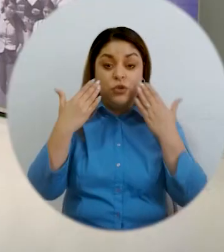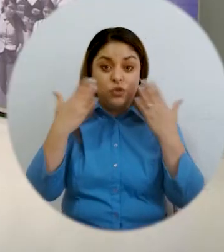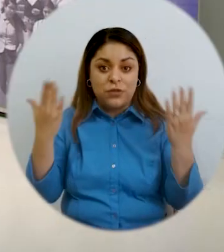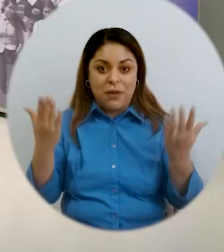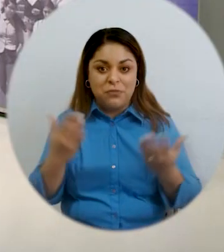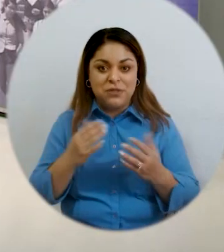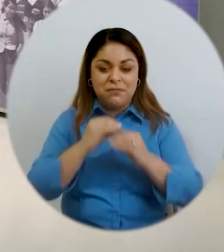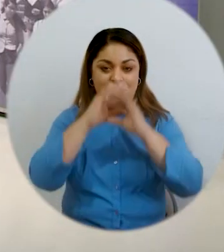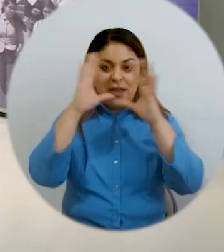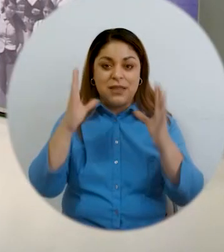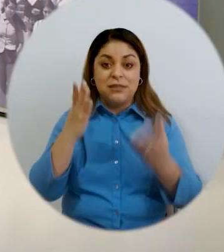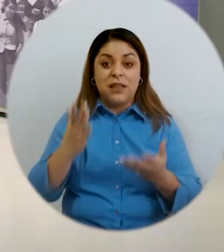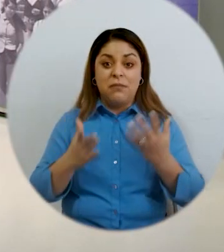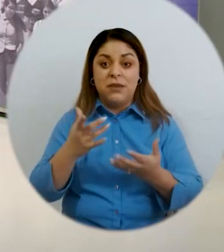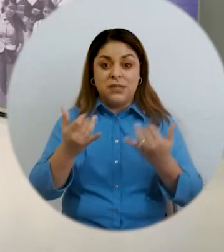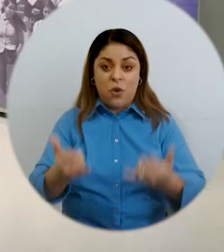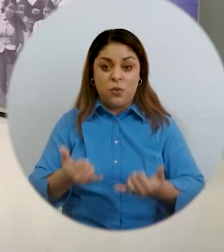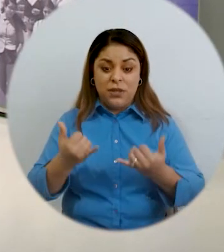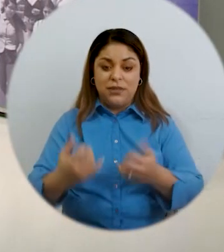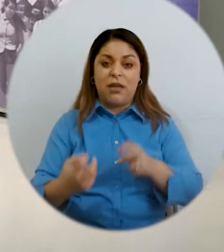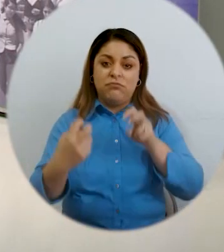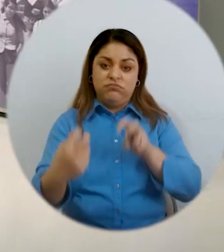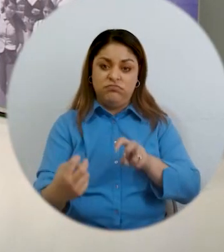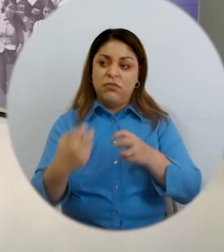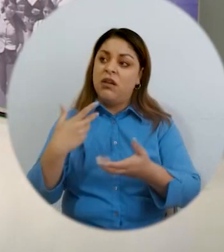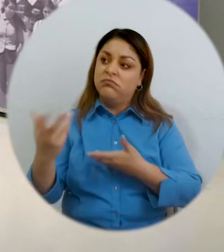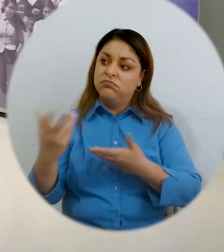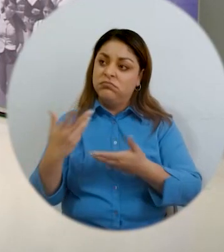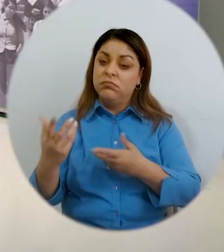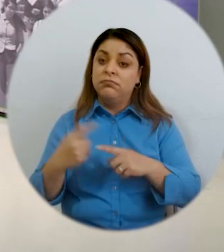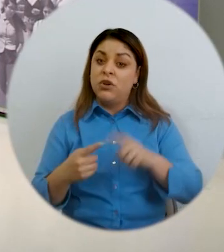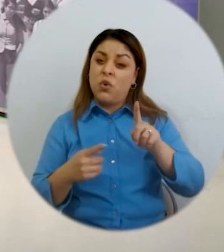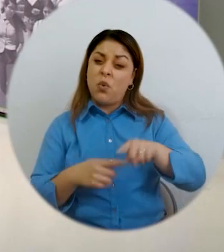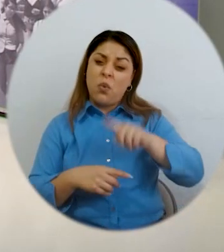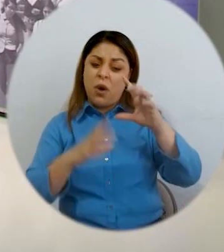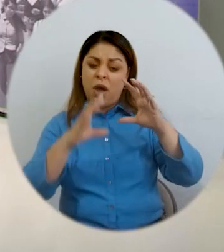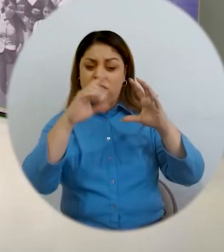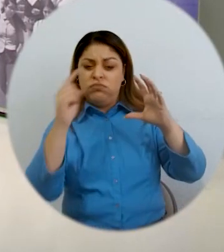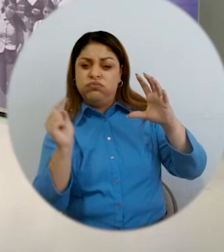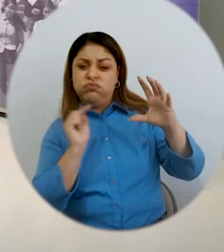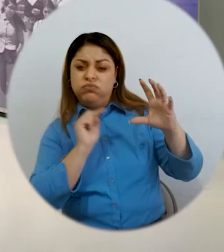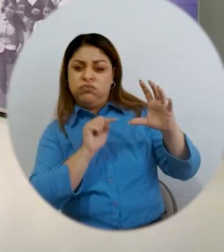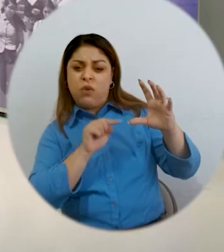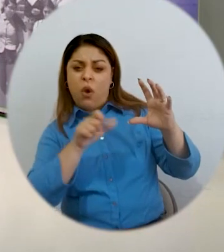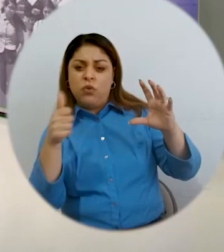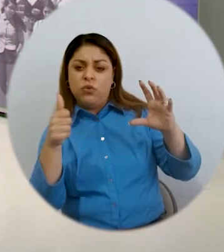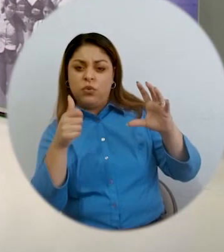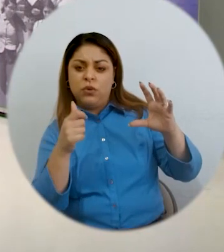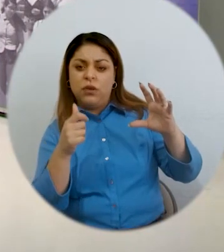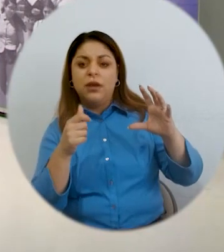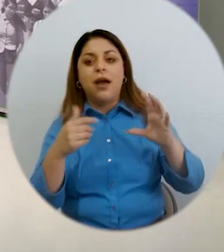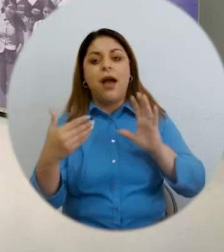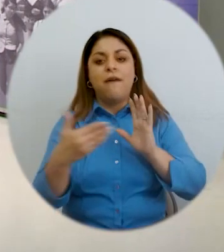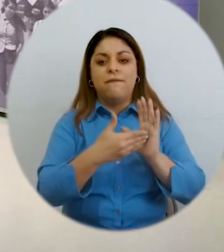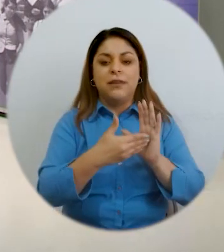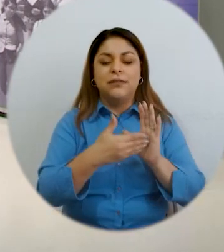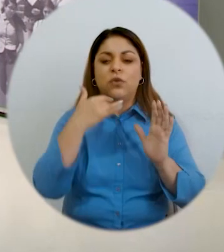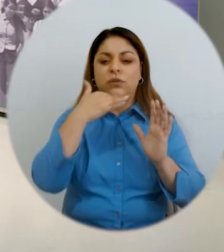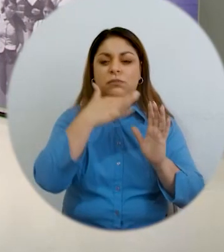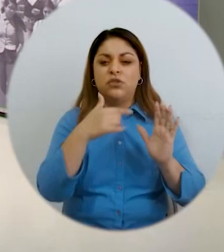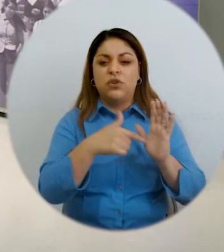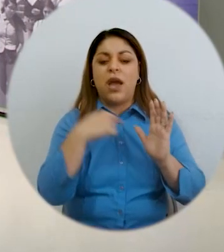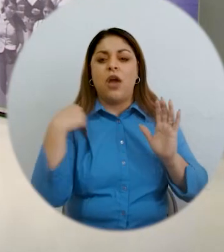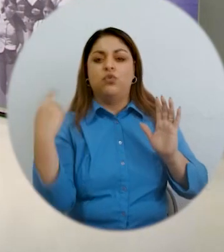imaginar. Hoy estamos sentadas aquí conversando, pero en este momento la contaminación que sucede al otro lado del planeta tiene una incidencia directa en